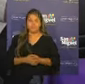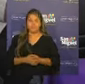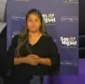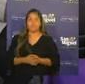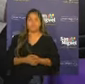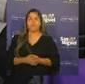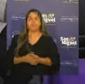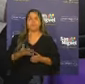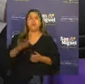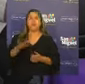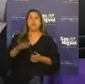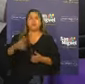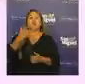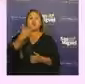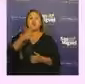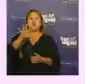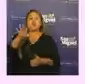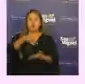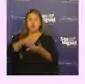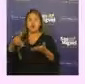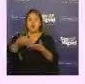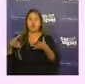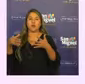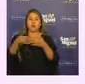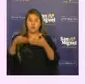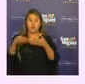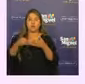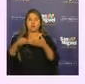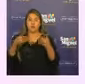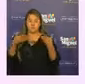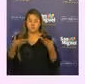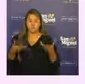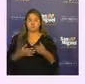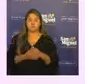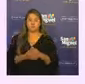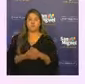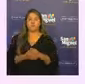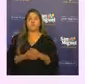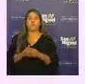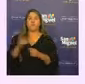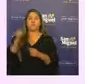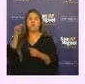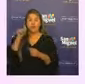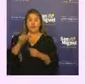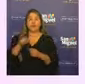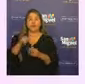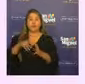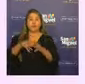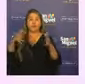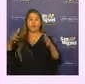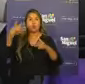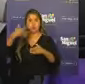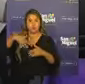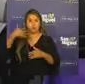Que asciende más o menos 85 millones de pesos. Esto es algo muy, muy sentido.